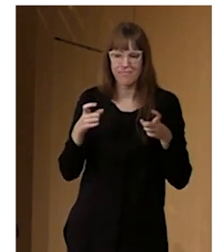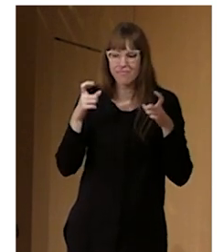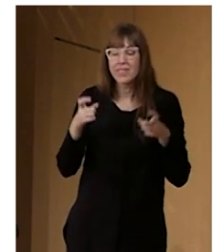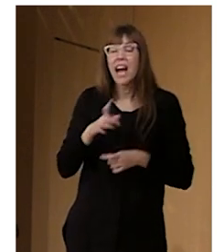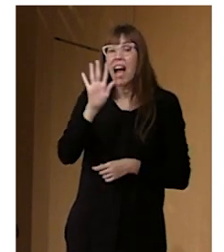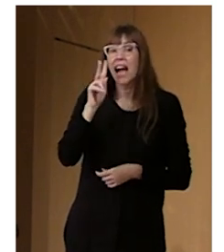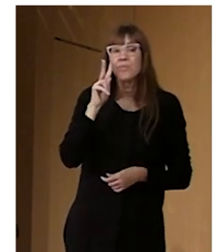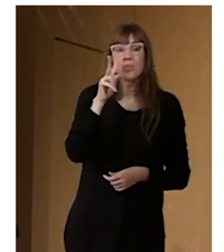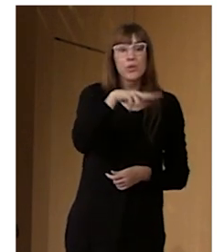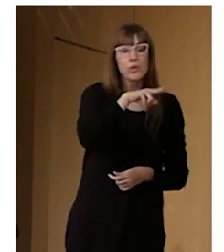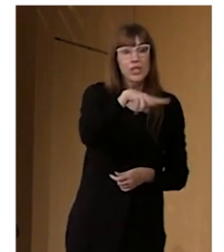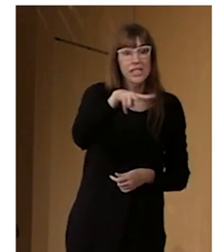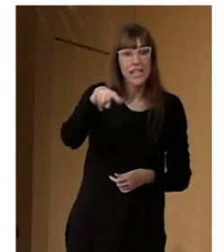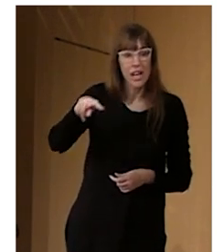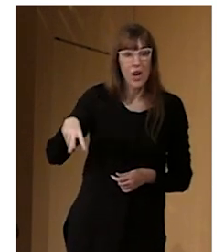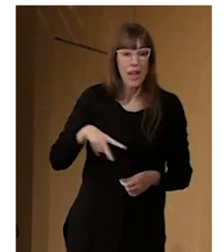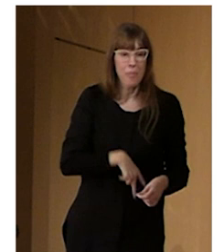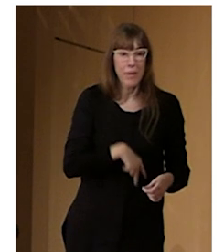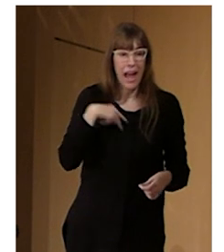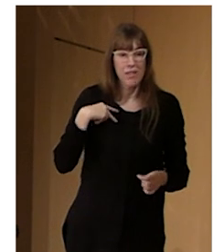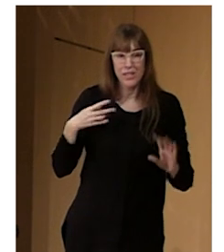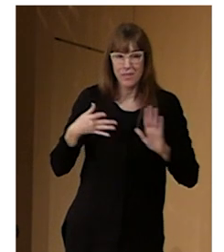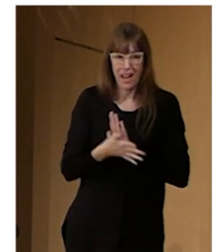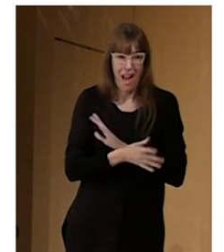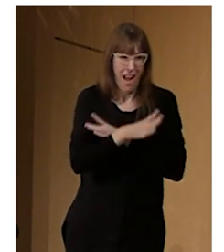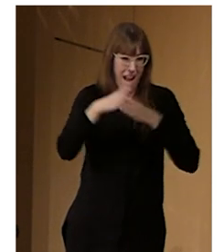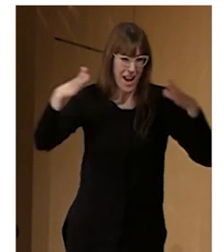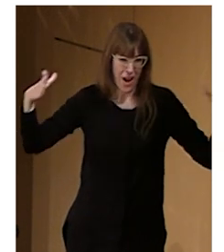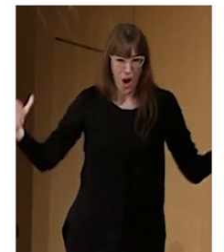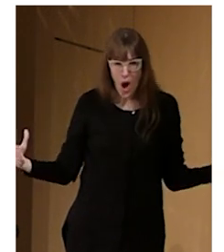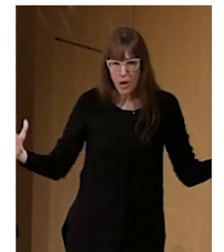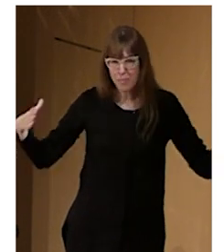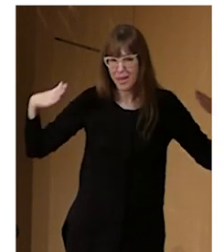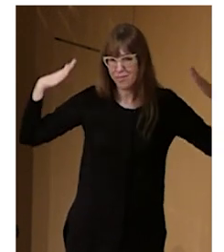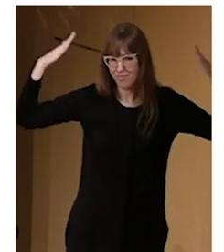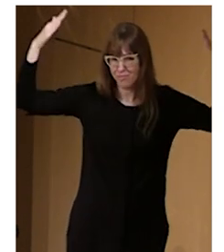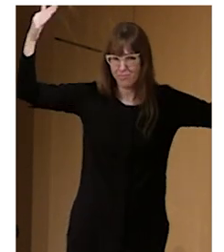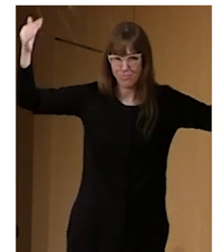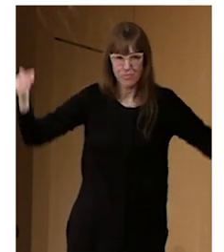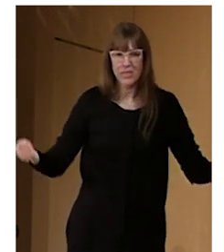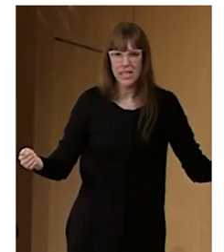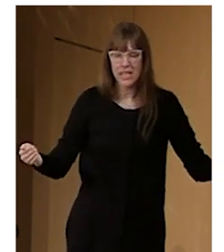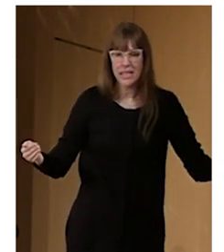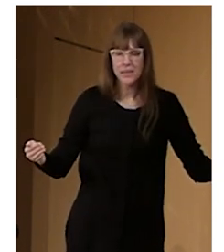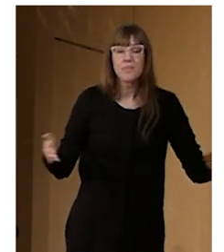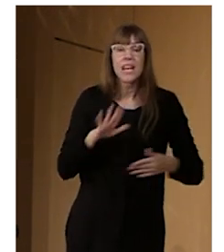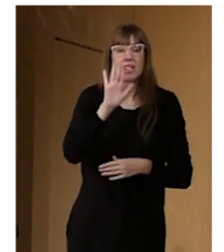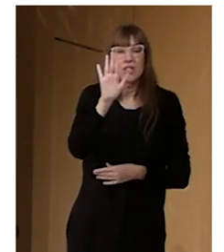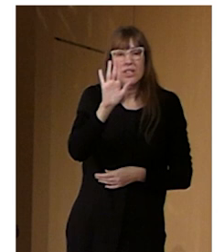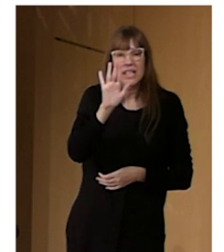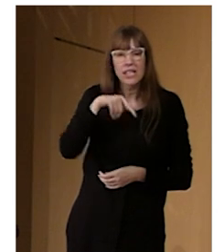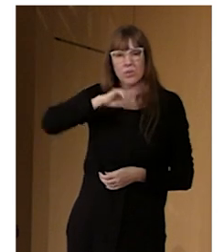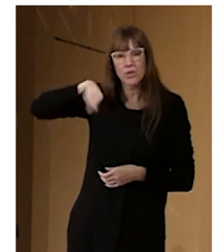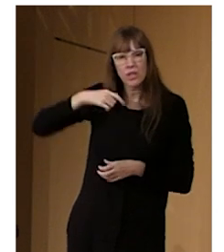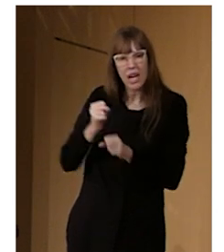museo enorme de una envergadura gigantesca en muchos sentidos y y el trabajo que hacemos pues también Busca